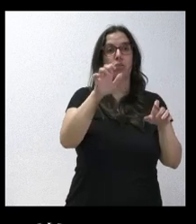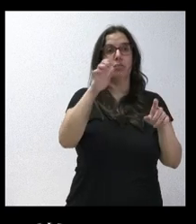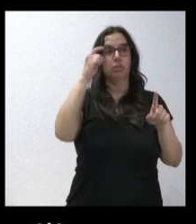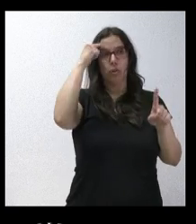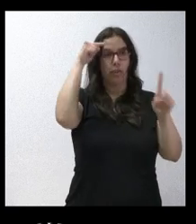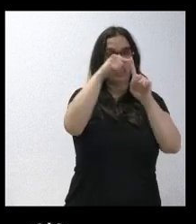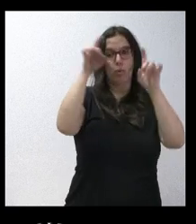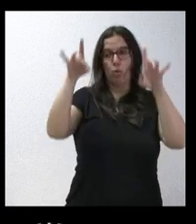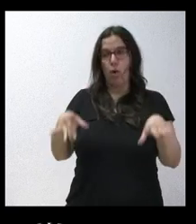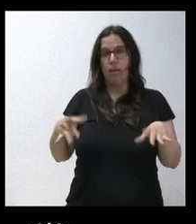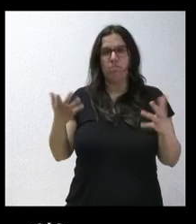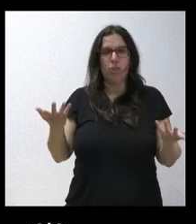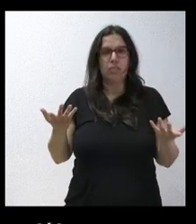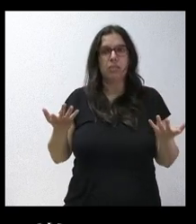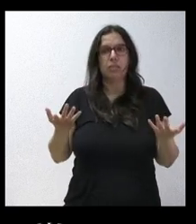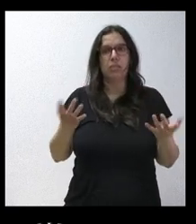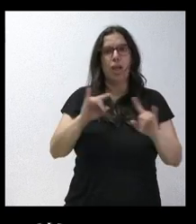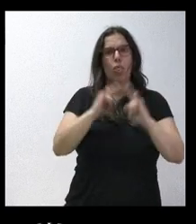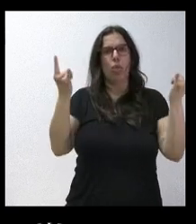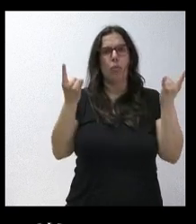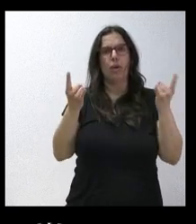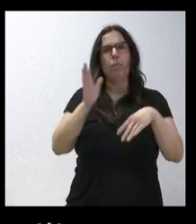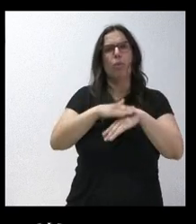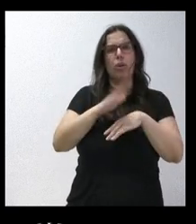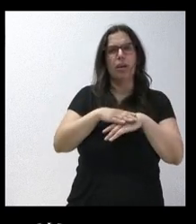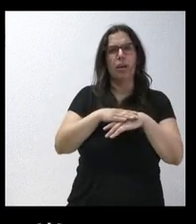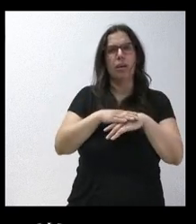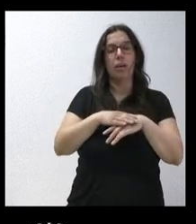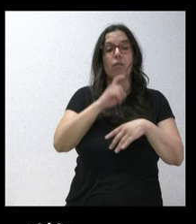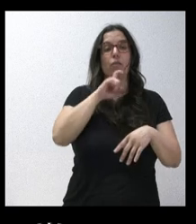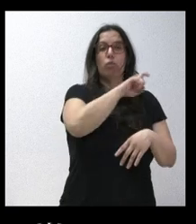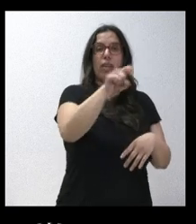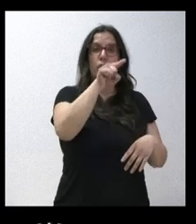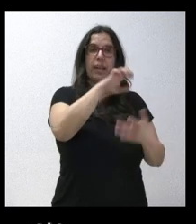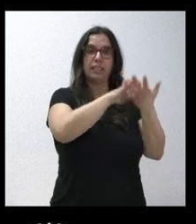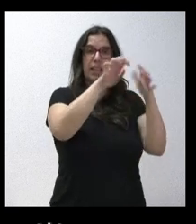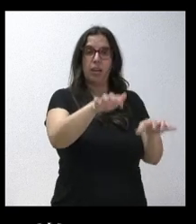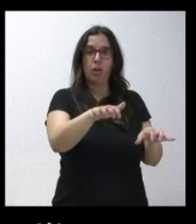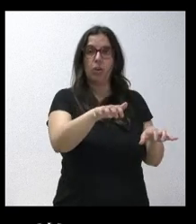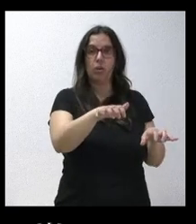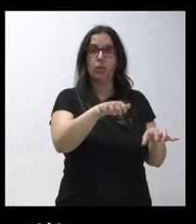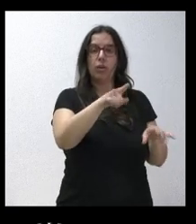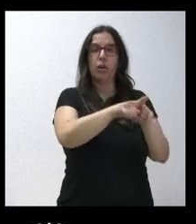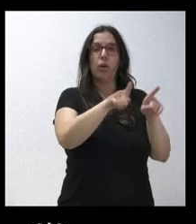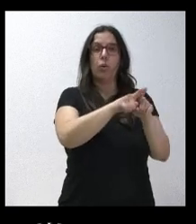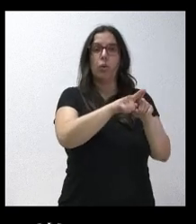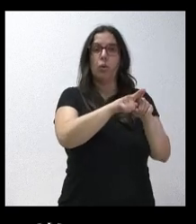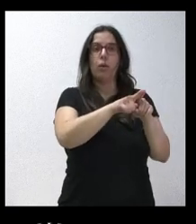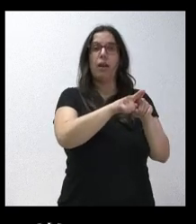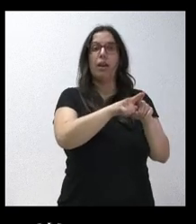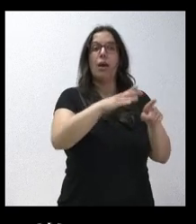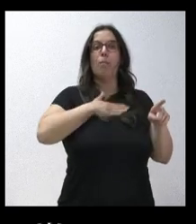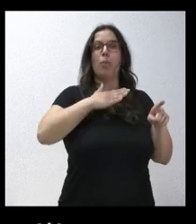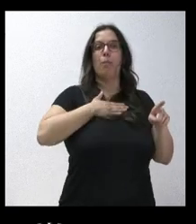son Por qué se ha optado por generar esta duplicidad y si es porque en la fundación Castilla León estos momentos depende de socio de gobierno no pueden desarrollar este tipo de